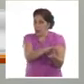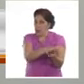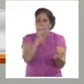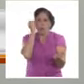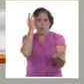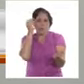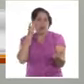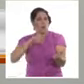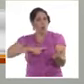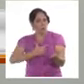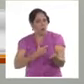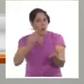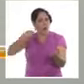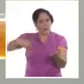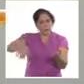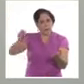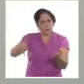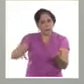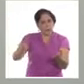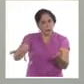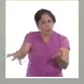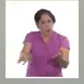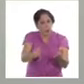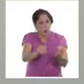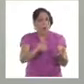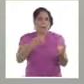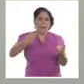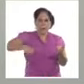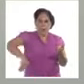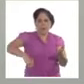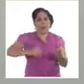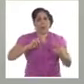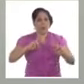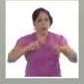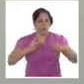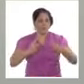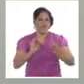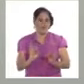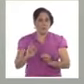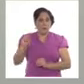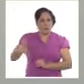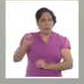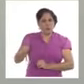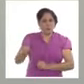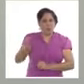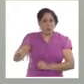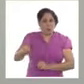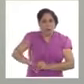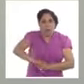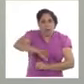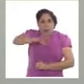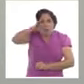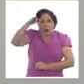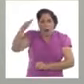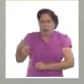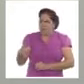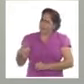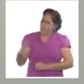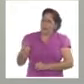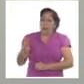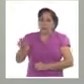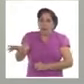mayor cultura también en nuestra población en estos temas. Es decir, hoy que desechemos tantas cosas que pudieran incorporarse